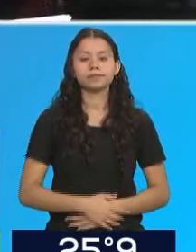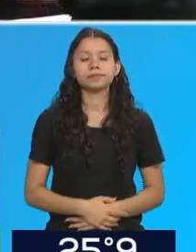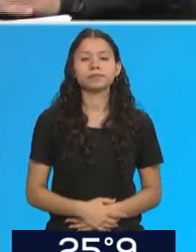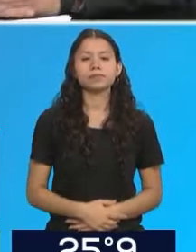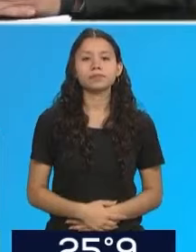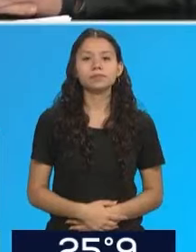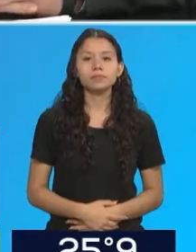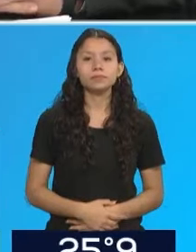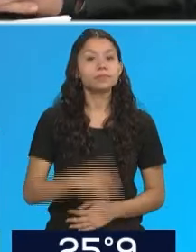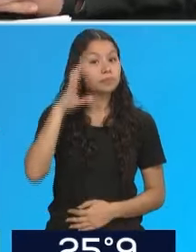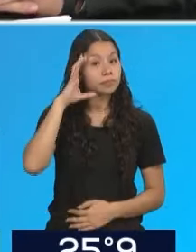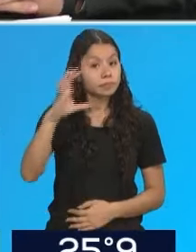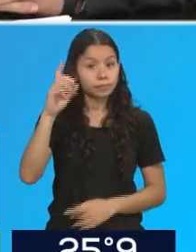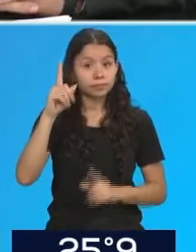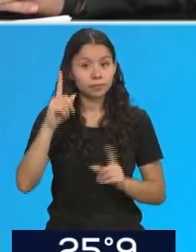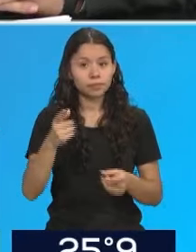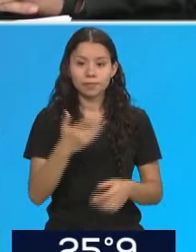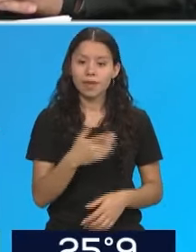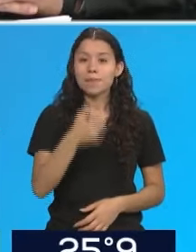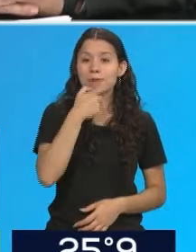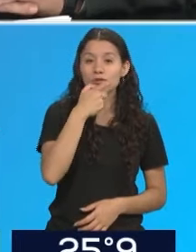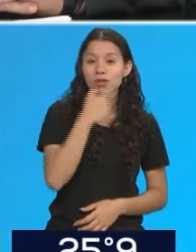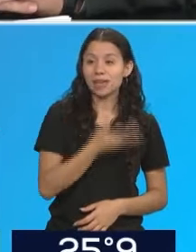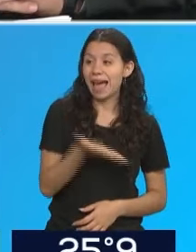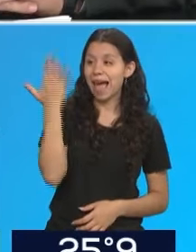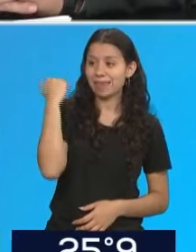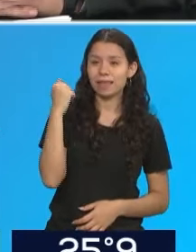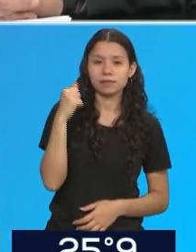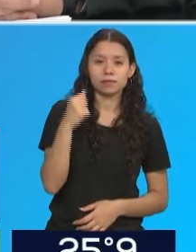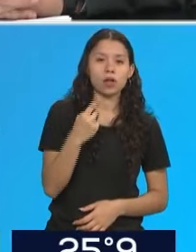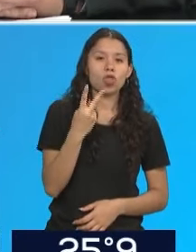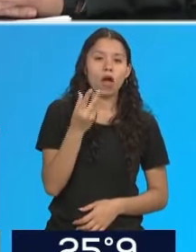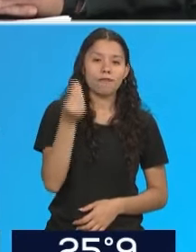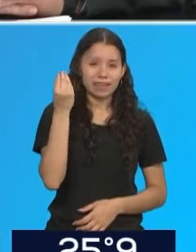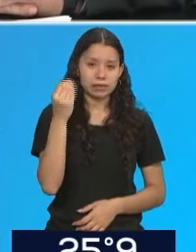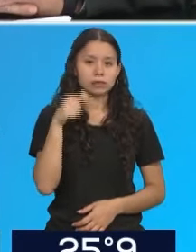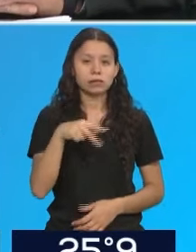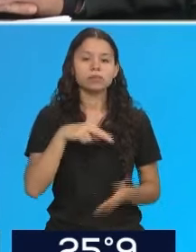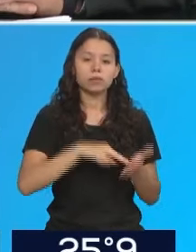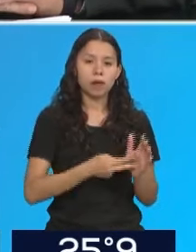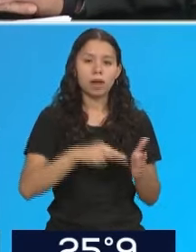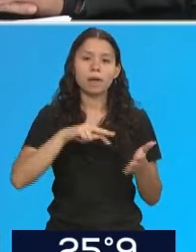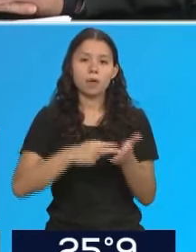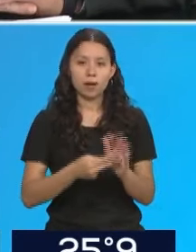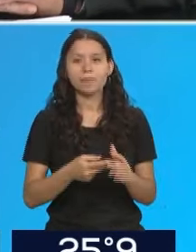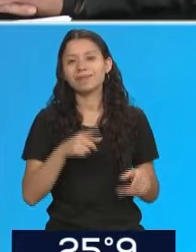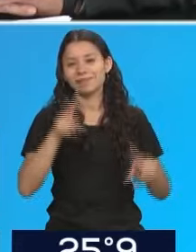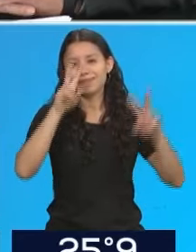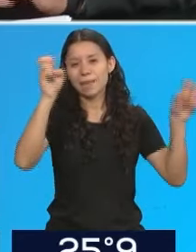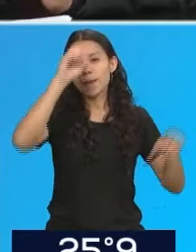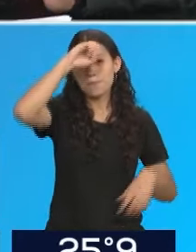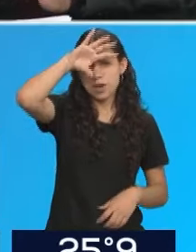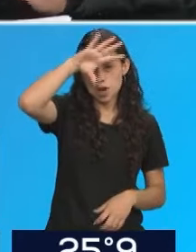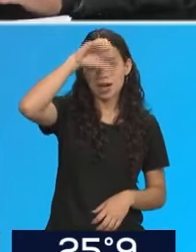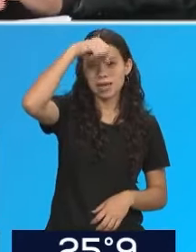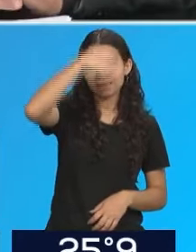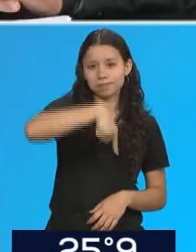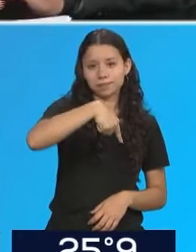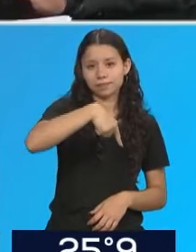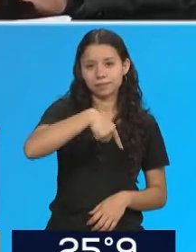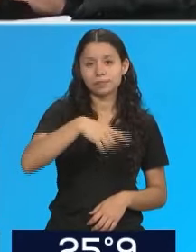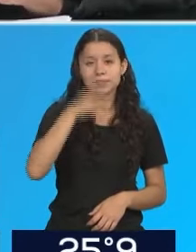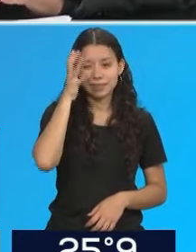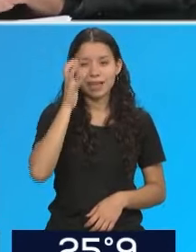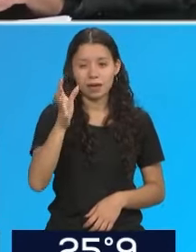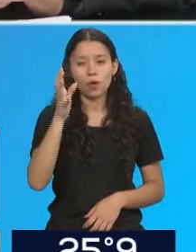Recordemos, Fernando, que Mendoza tuvo dos fracasos importantes en su intento por avanzar en la minería metalífera a gran escala. Estamos